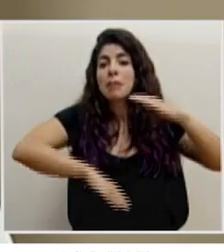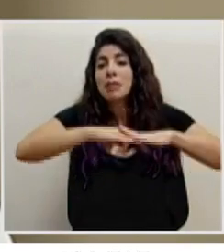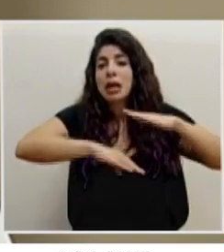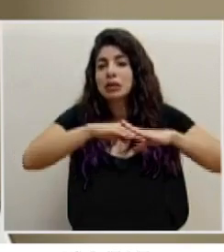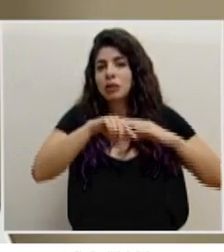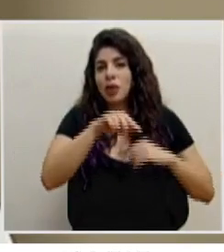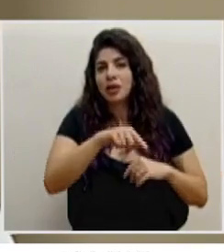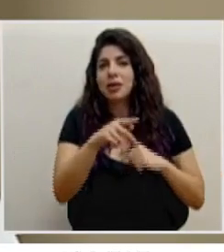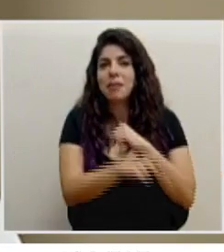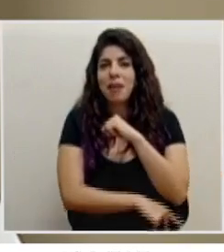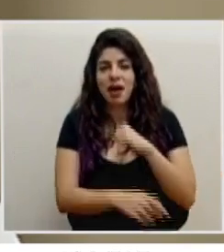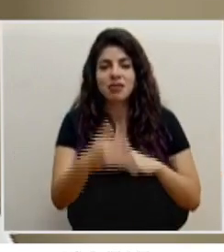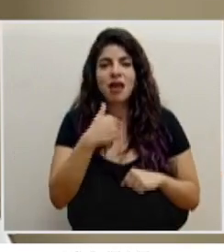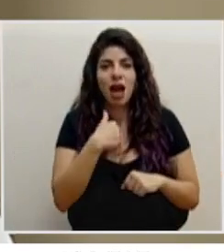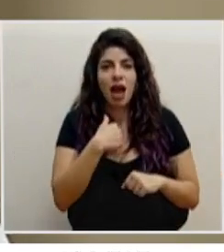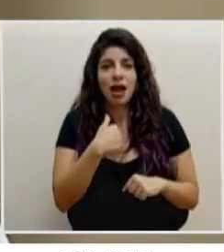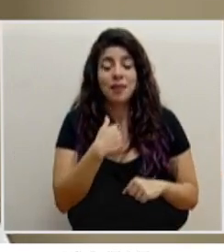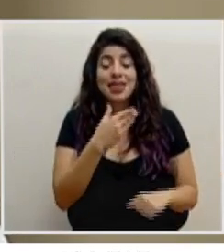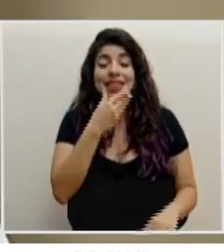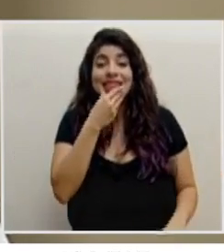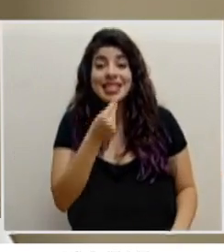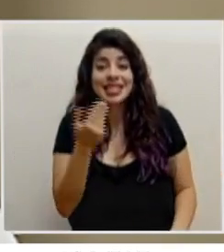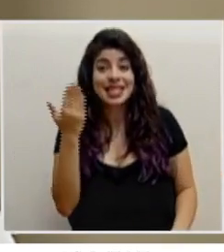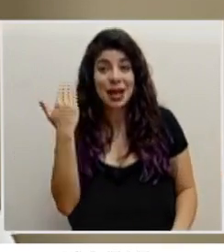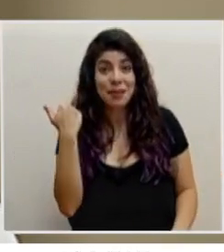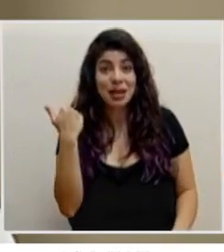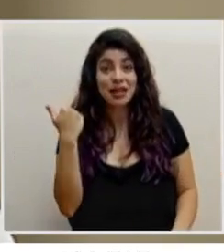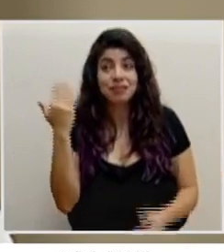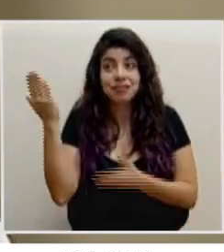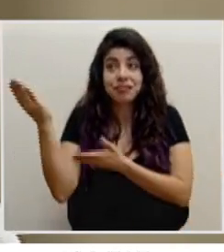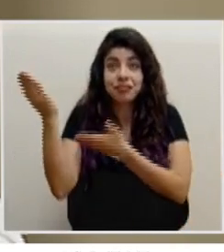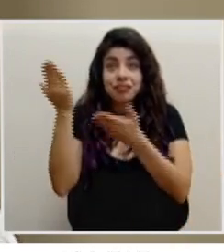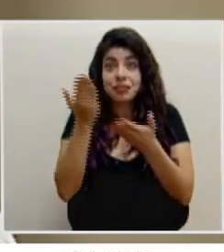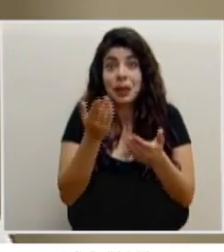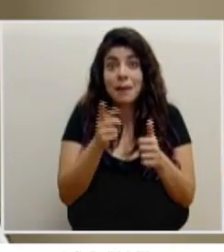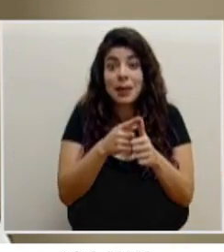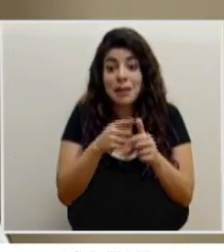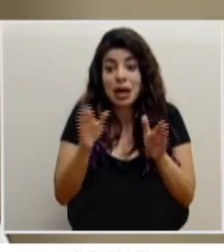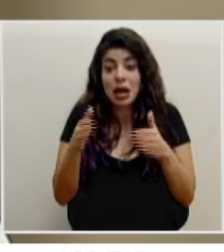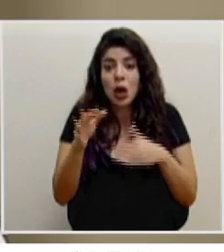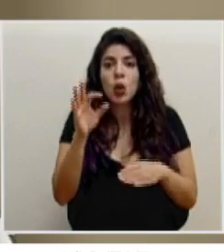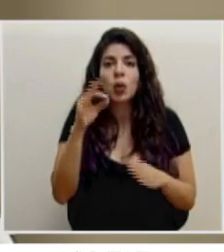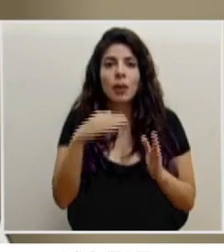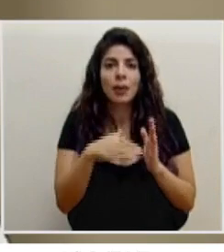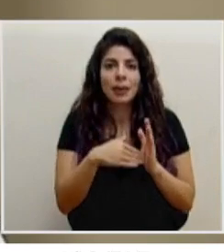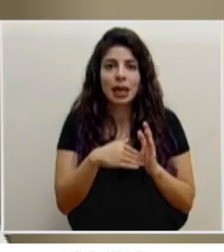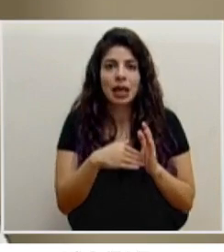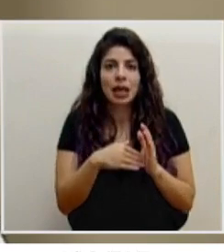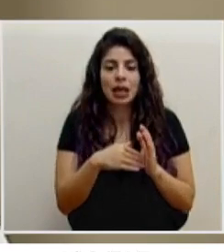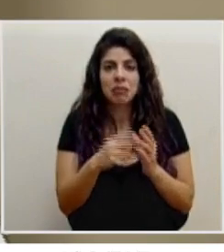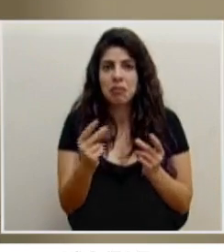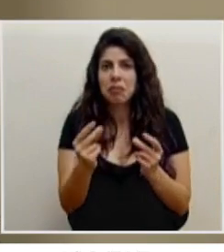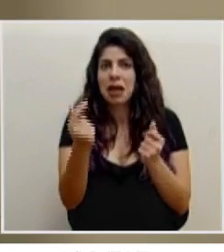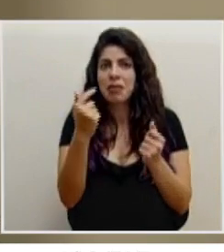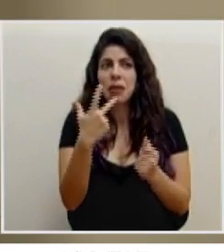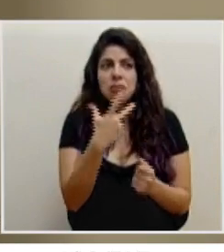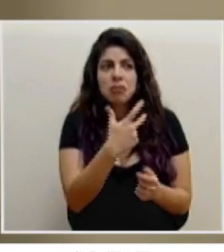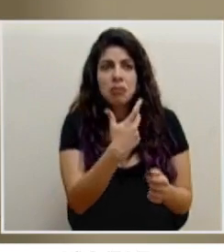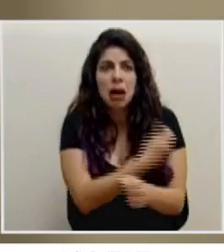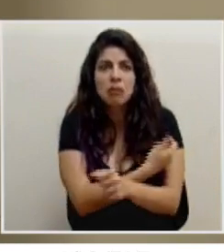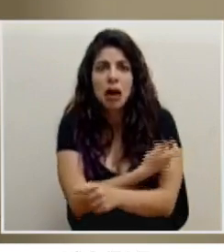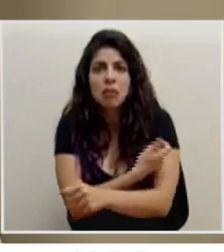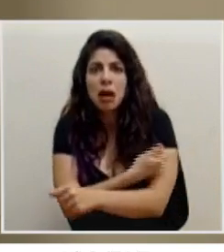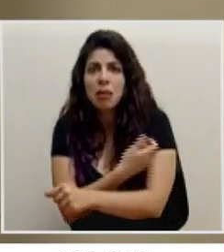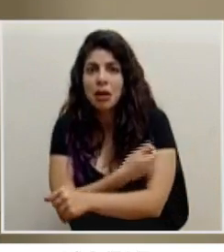para poner vacunas. En diciembre, cuando llegó el primer pedido, era de 9,000 vacunas. Se pusieron casi que inmediatamente bajo la